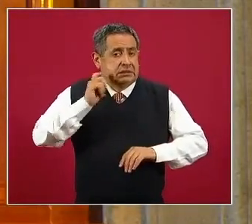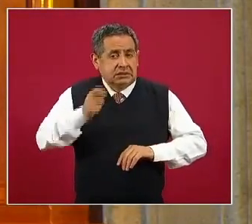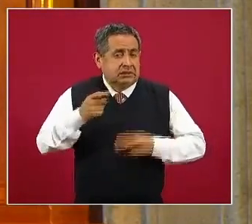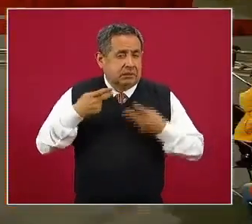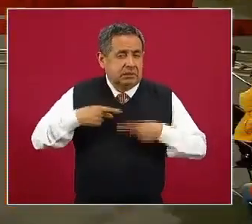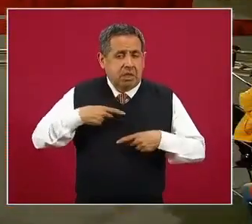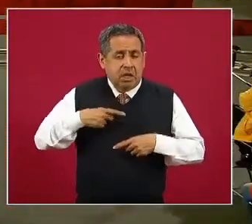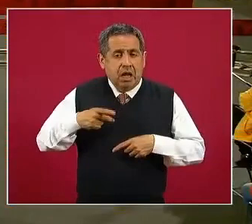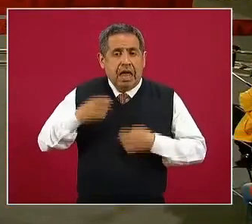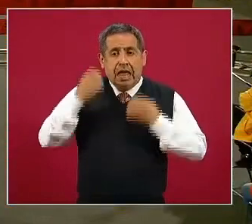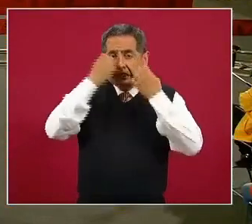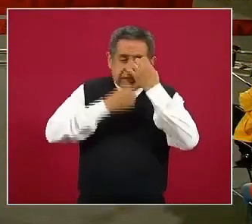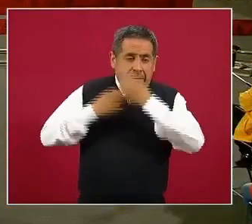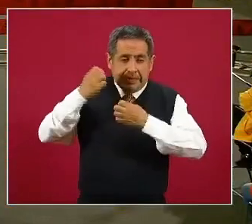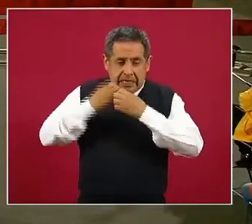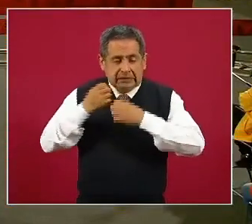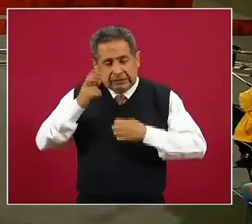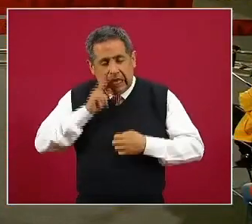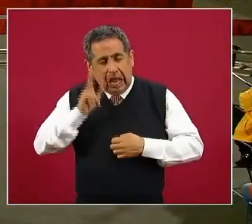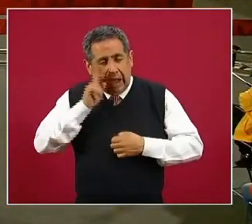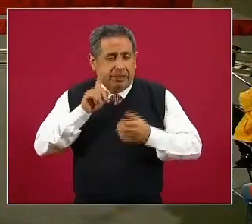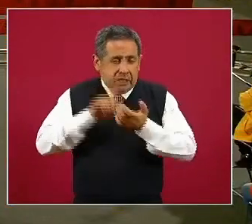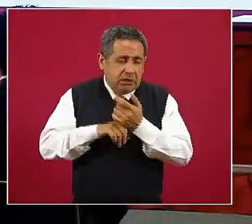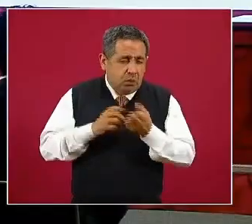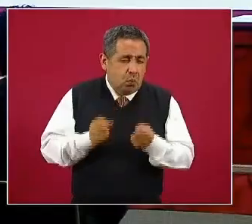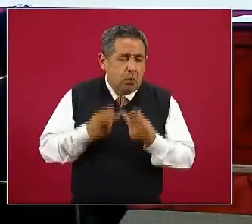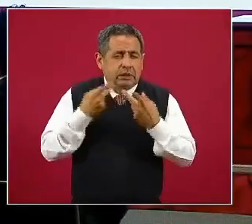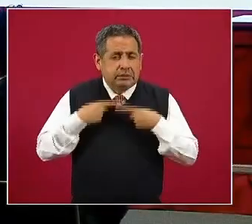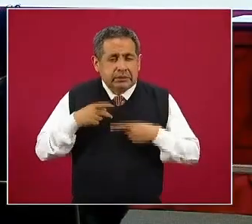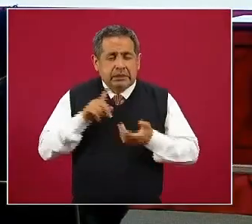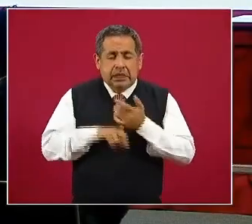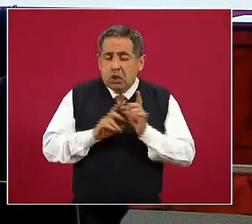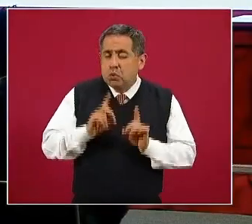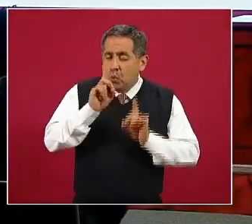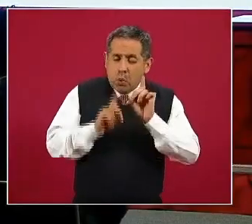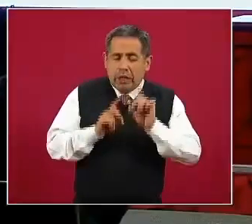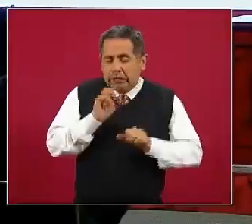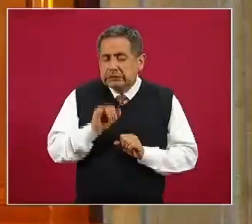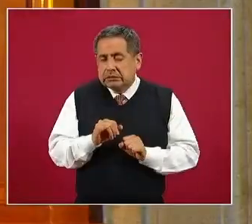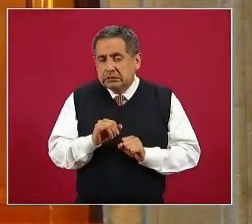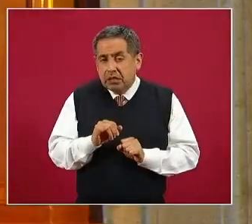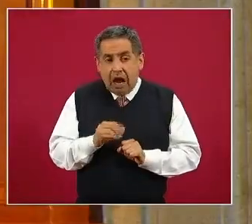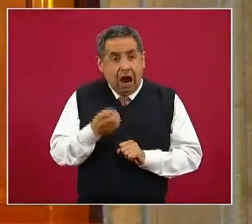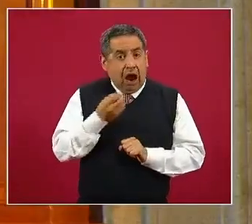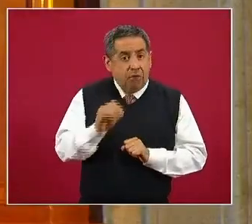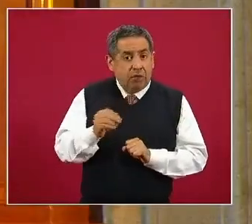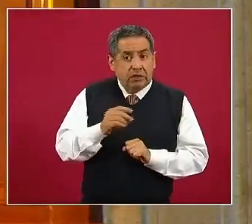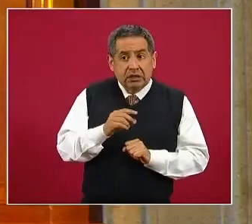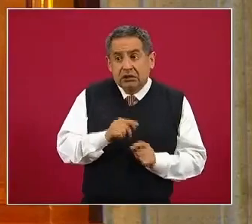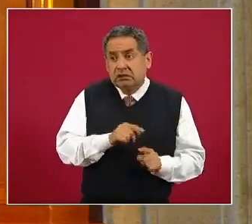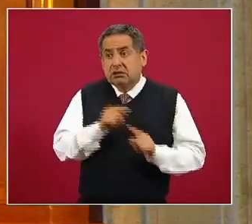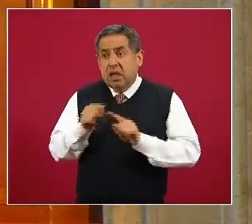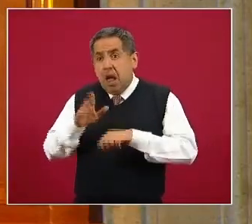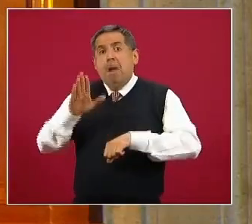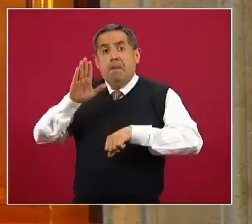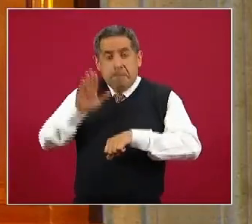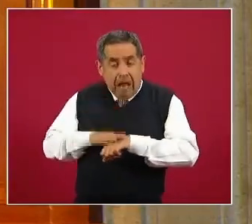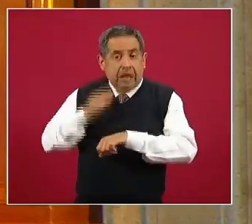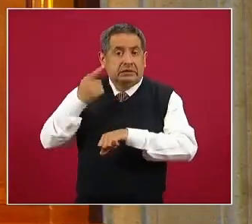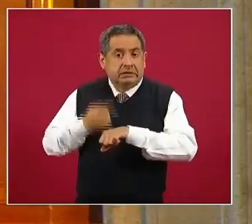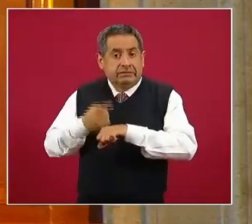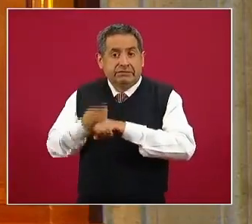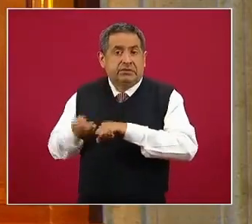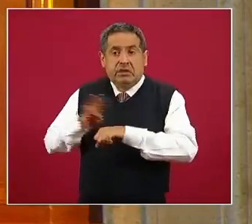de pruebas o se incremente el número de casos sospechosos, necesariamente significa que hay más casos o